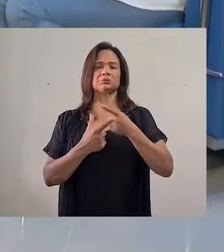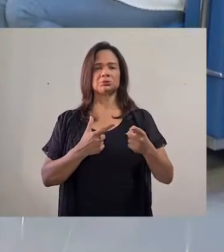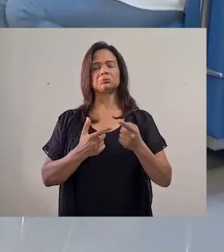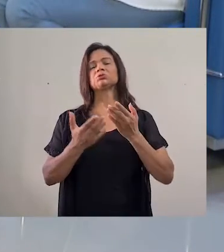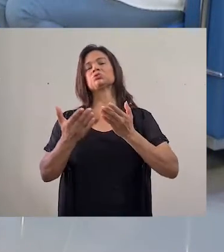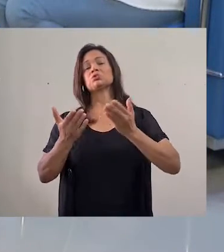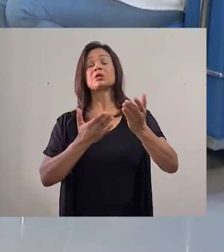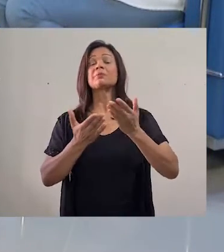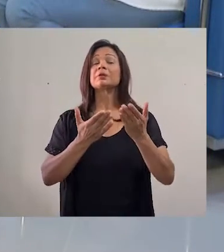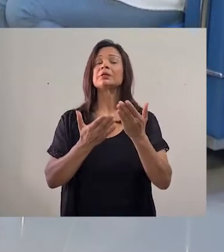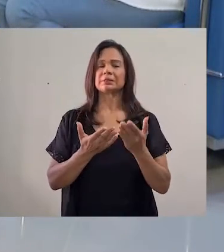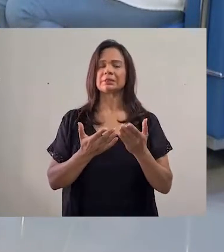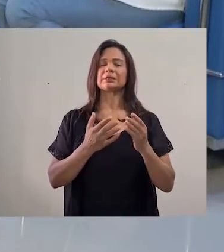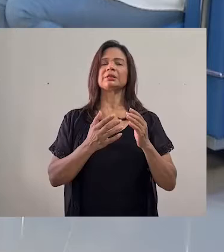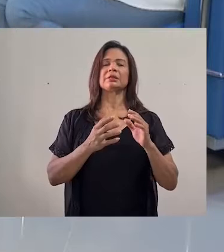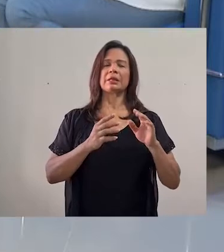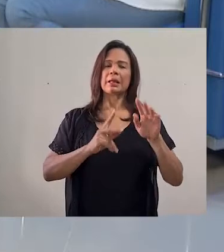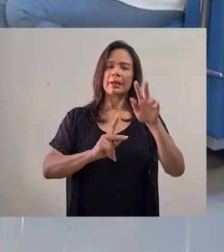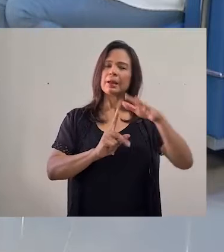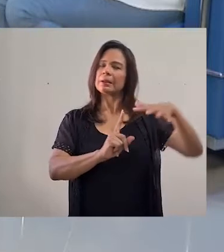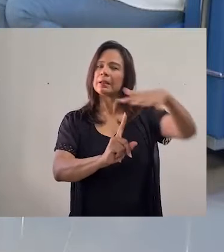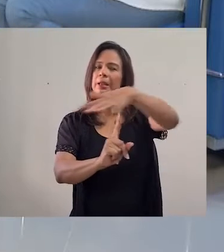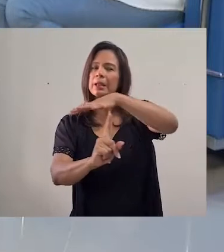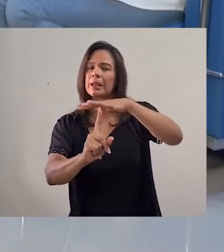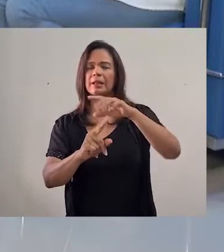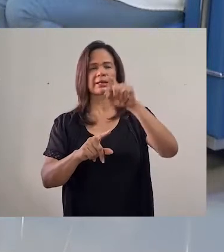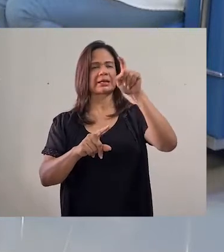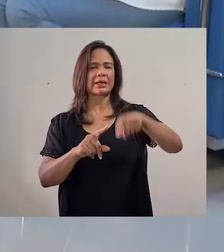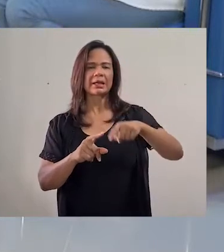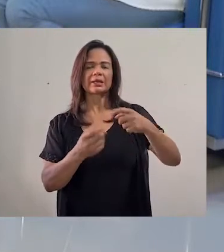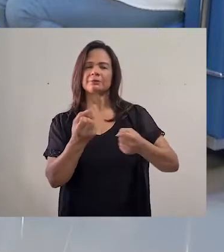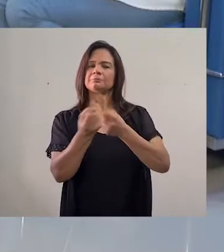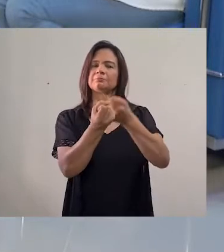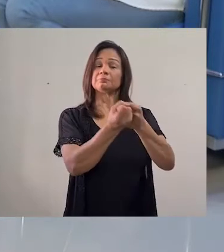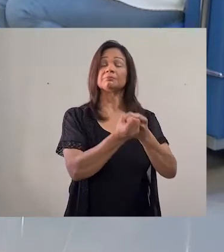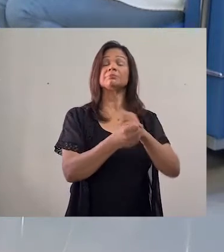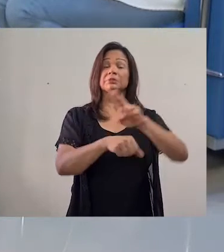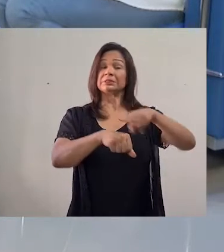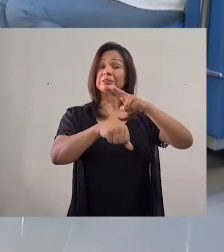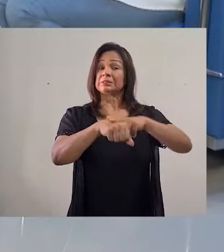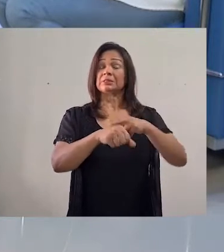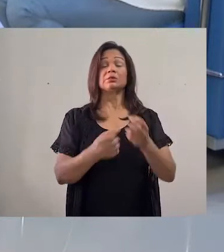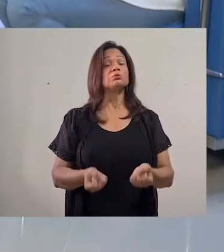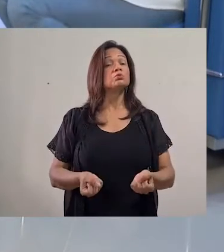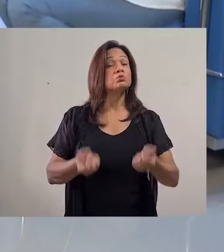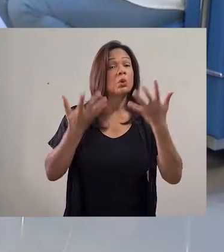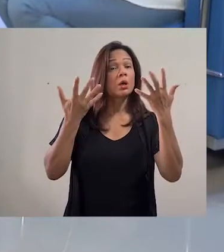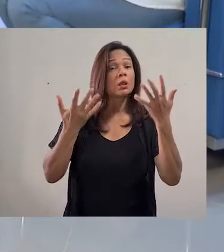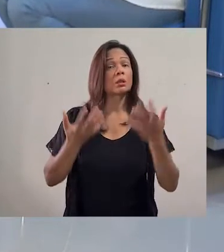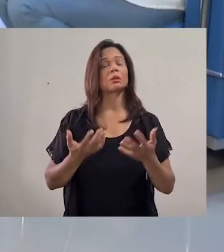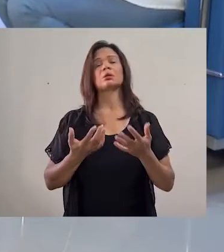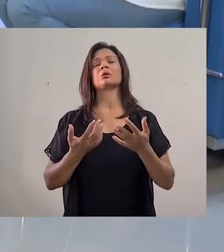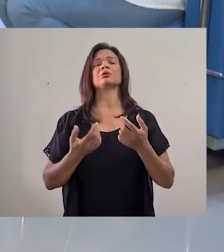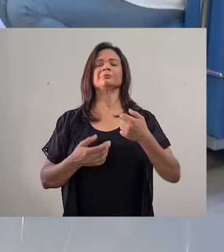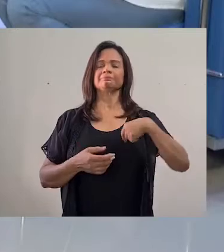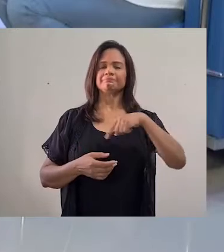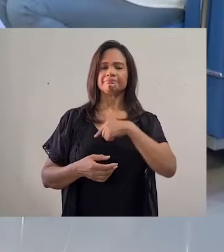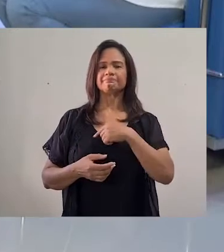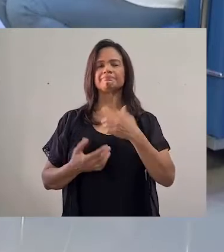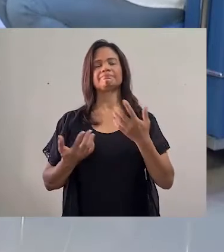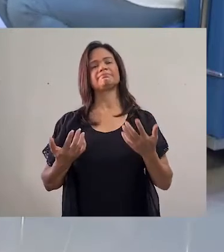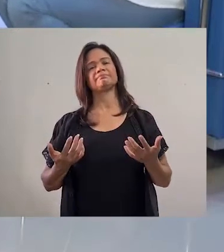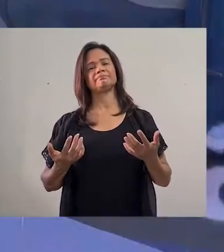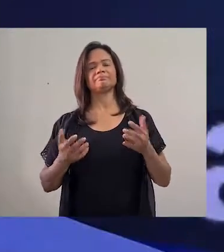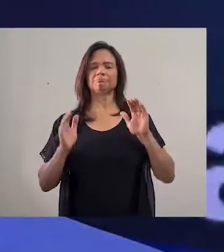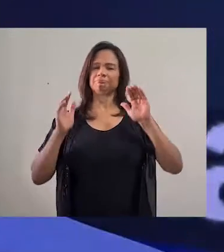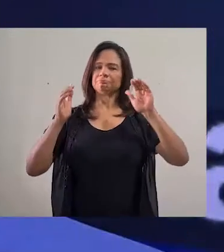esperar. Claro. Para un servicio. Entonces, la comunidad a nivel nacional requerimos ese apoyo y sobre todo la estadística. Ha sido